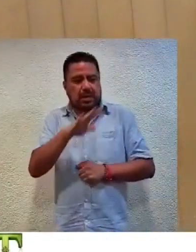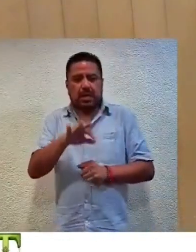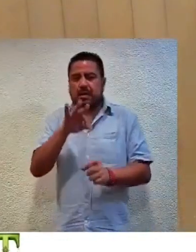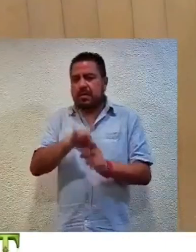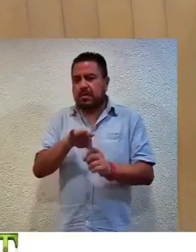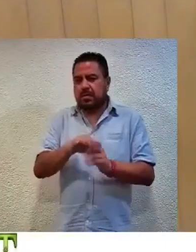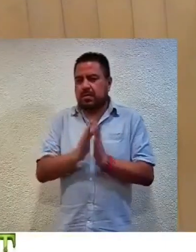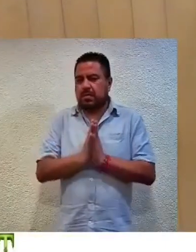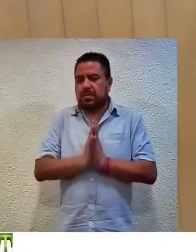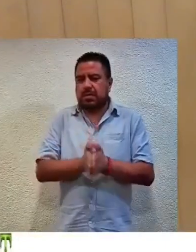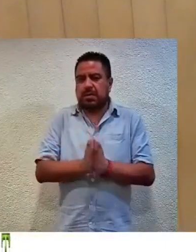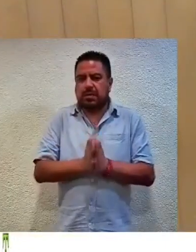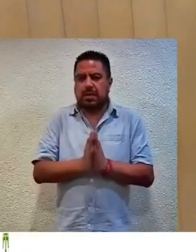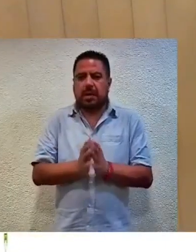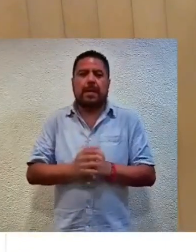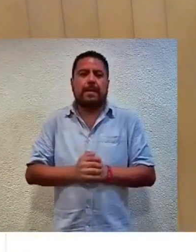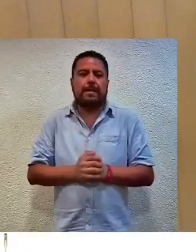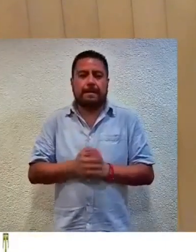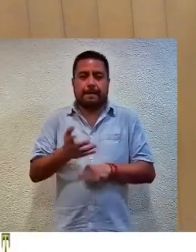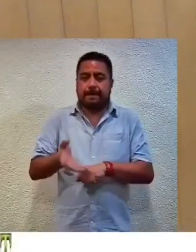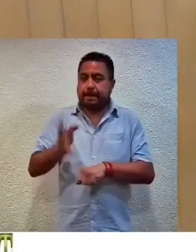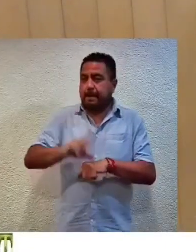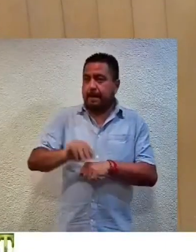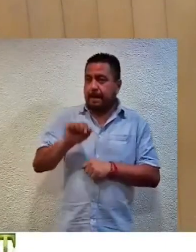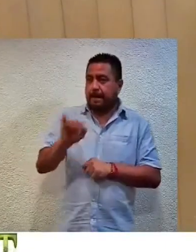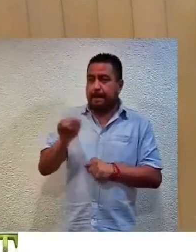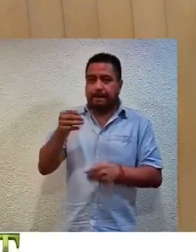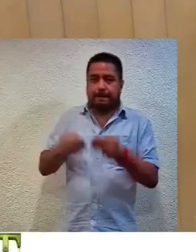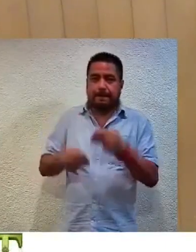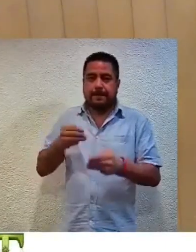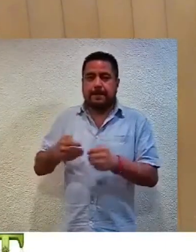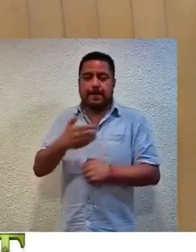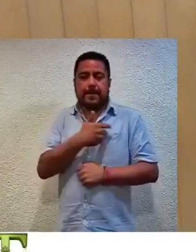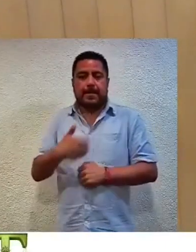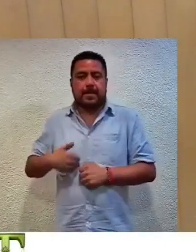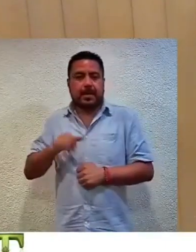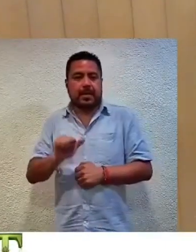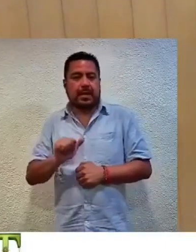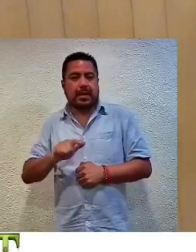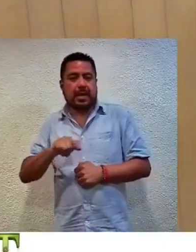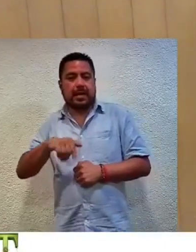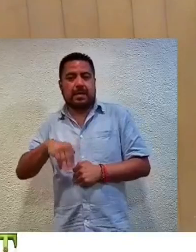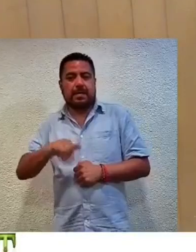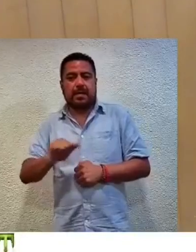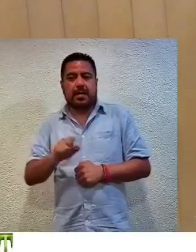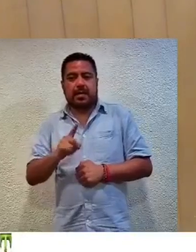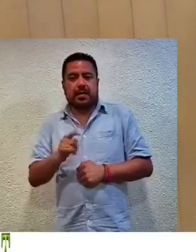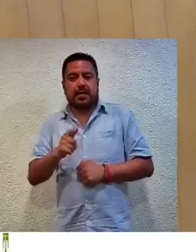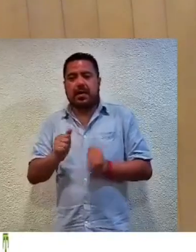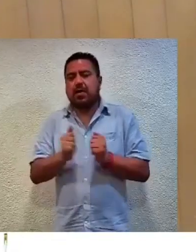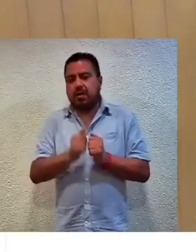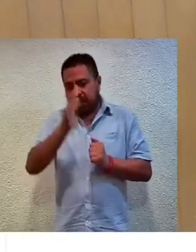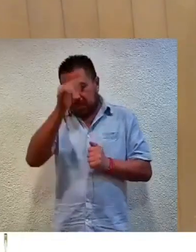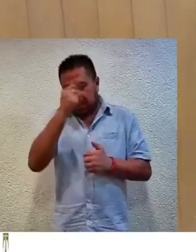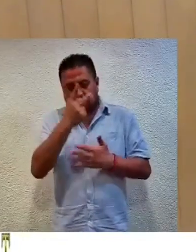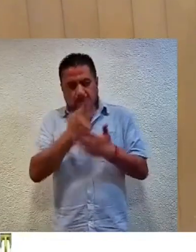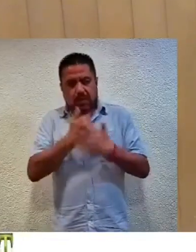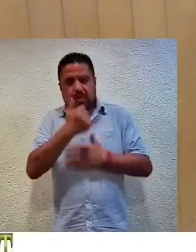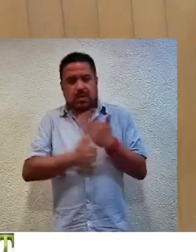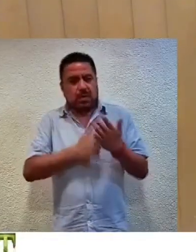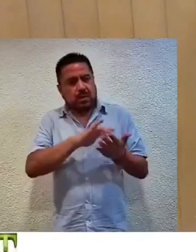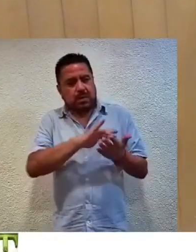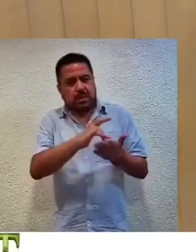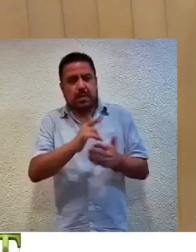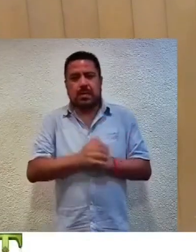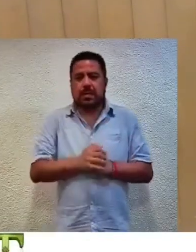correspondiente, por favor. Con su autorización, magistrada presidenta. Magistrada Almadelia Eugenio Alcaraz. Con el proyecto. Gracias, magistrada.